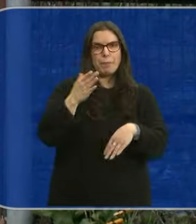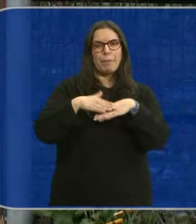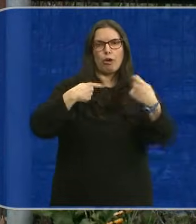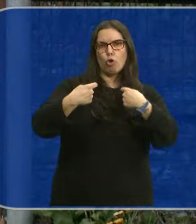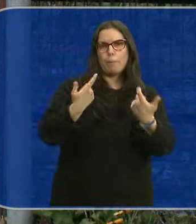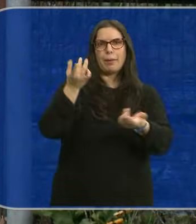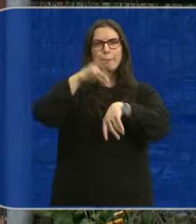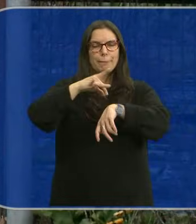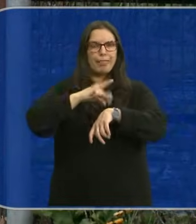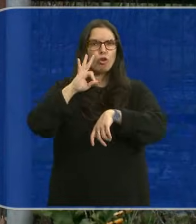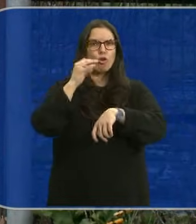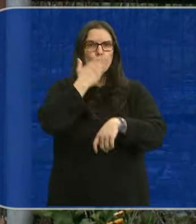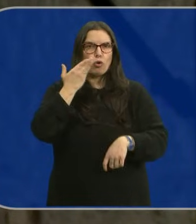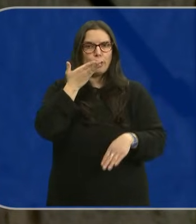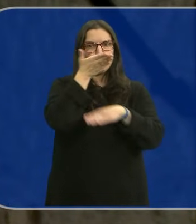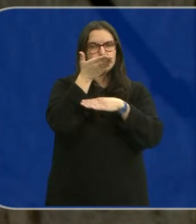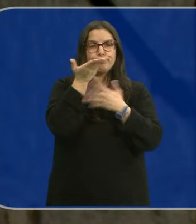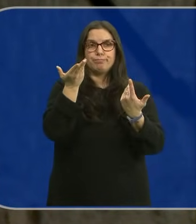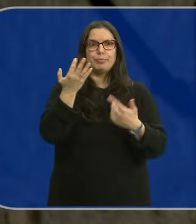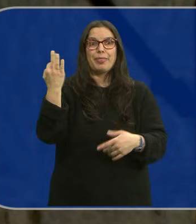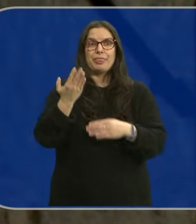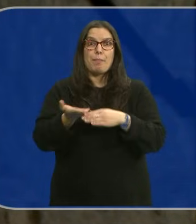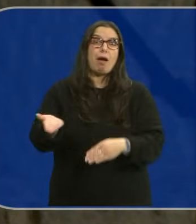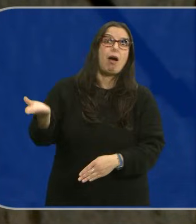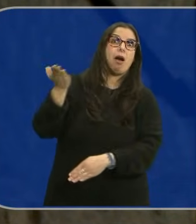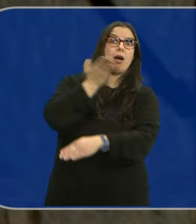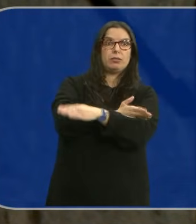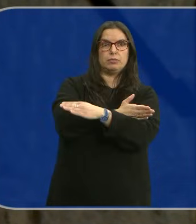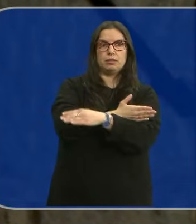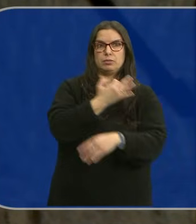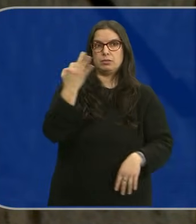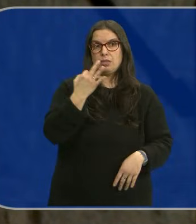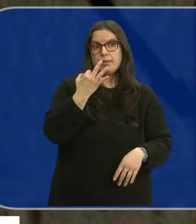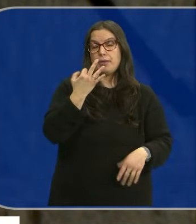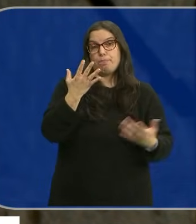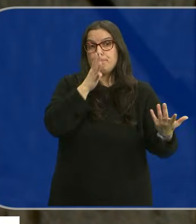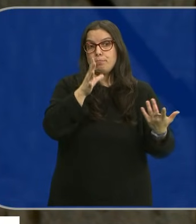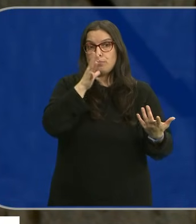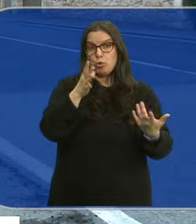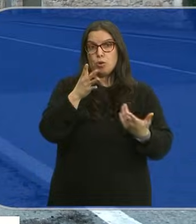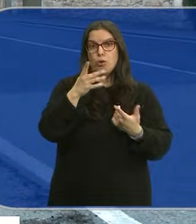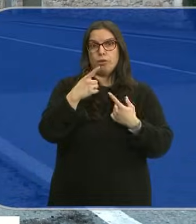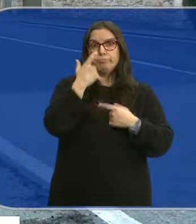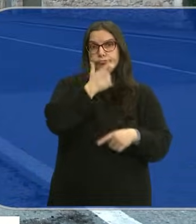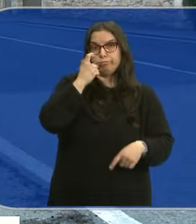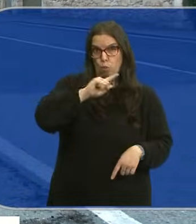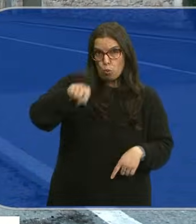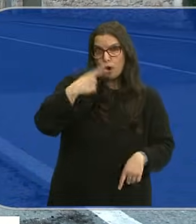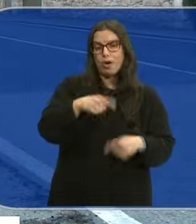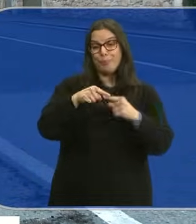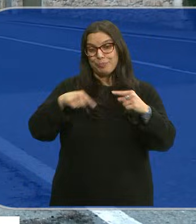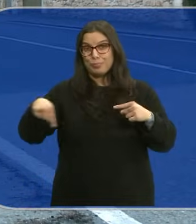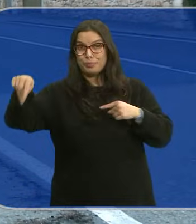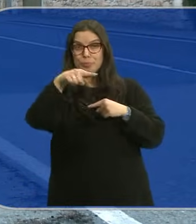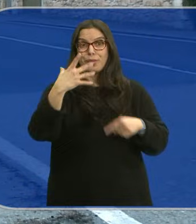sus compras, ir al médico o al colegio. Tendrán que salir mucho antes de lo que salen habitualmente, porque es 1 hora de camino. Este desvío de